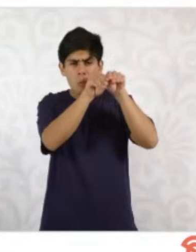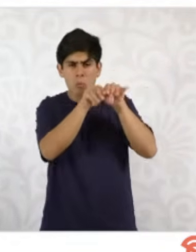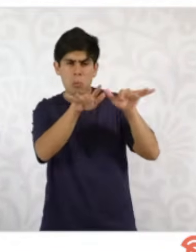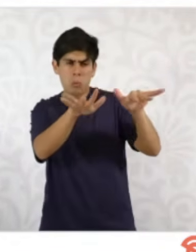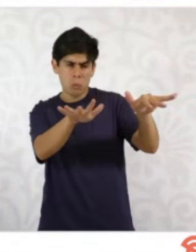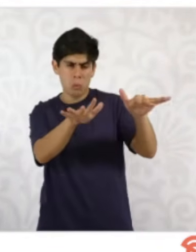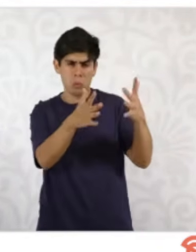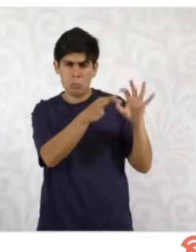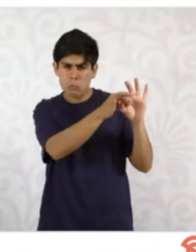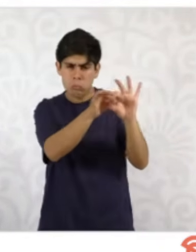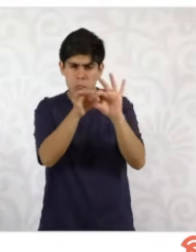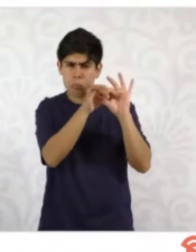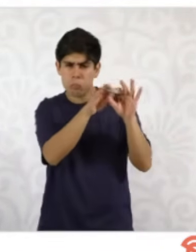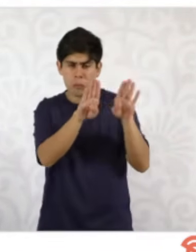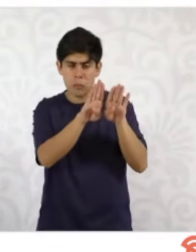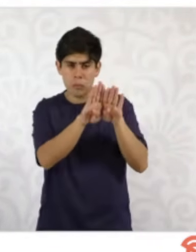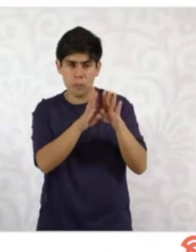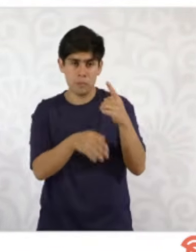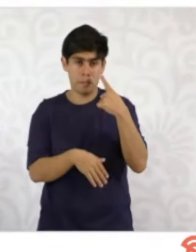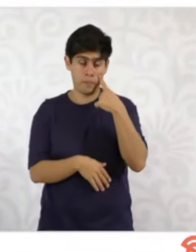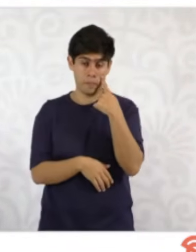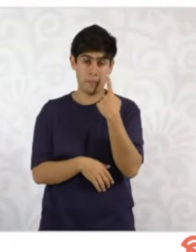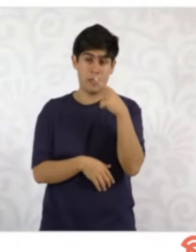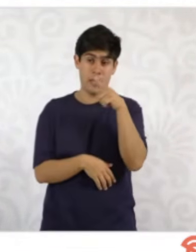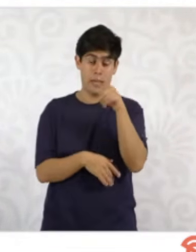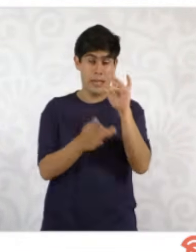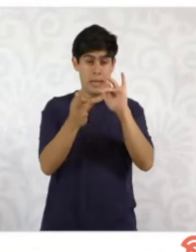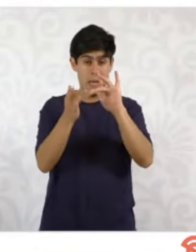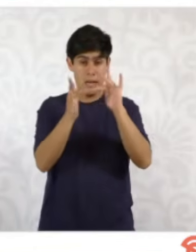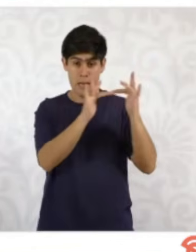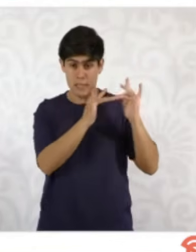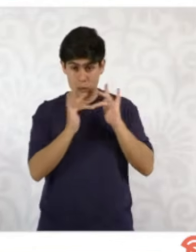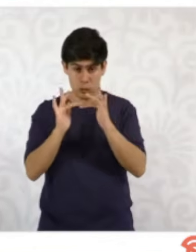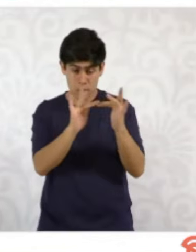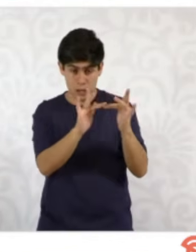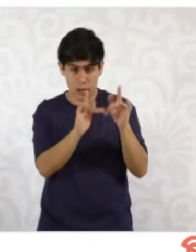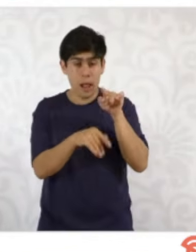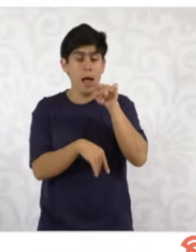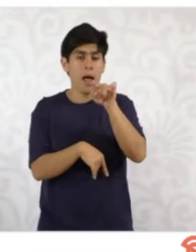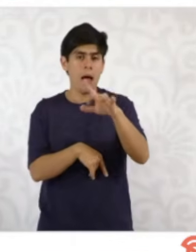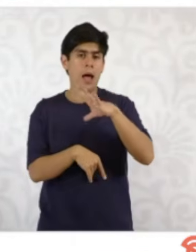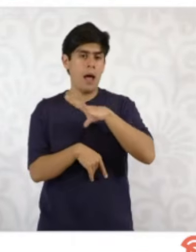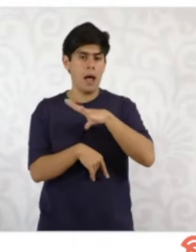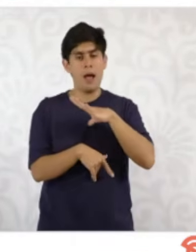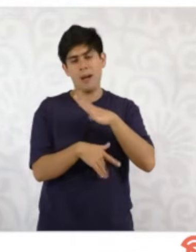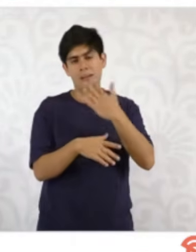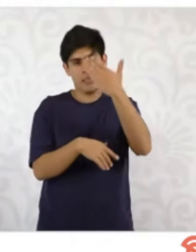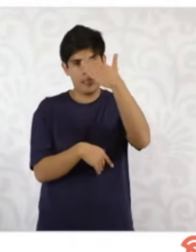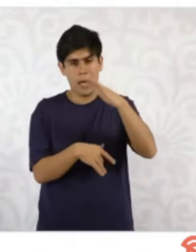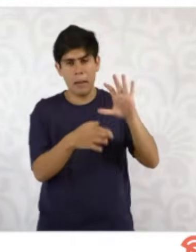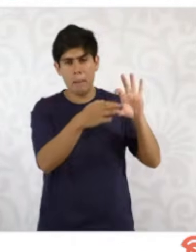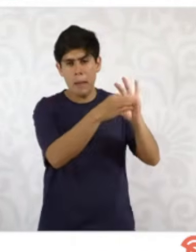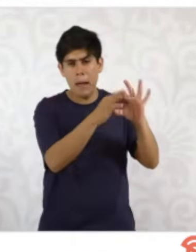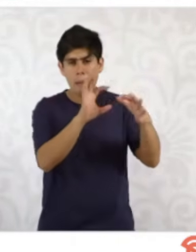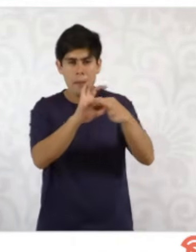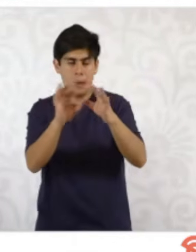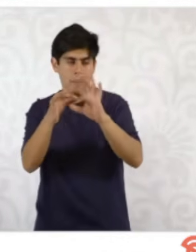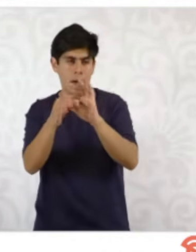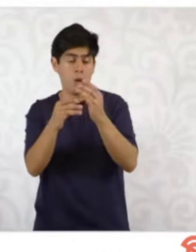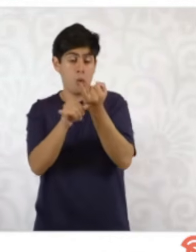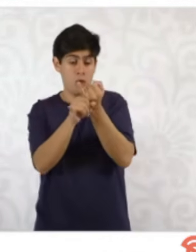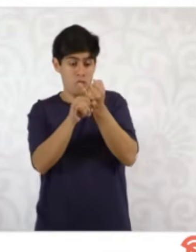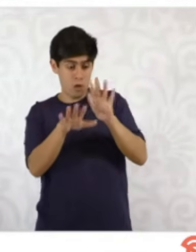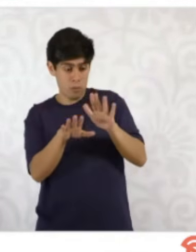comportando la conversación en redes sociales, sobre todo tomando en cuenta que hay toda una construcción de estas